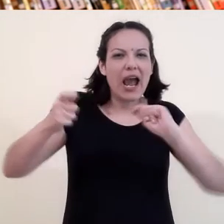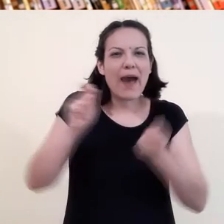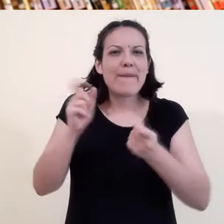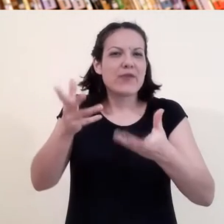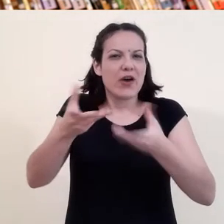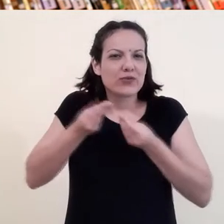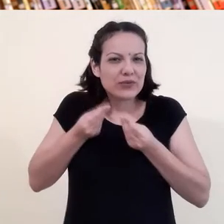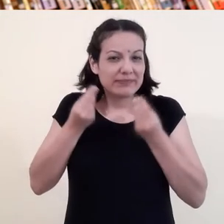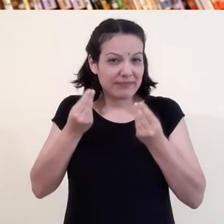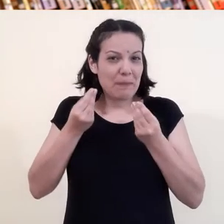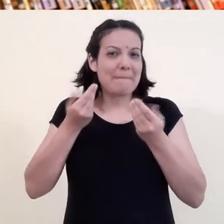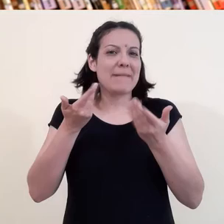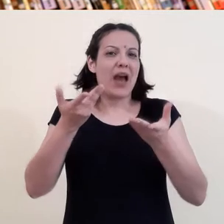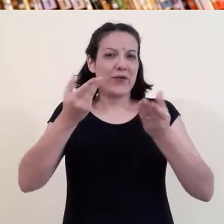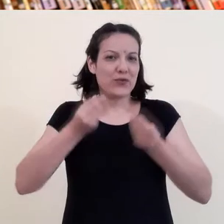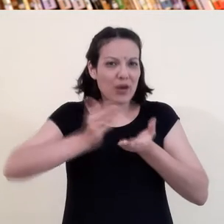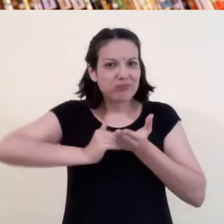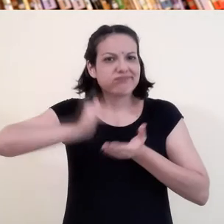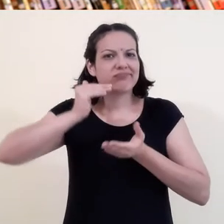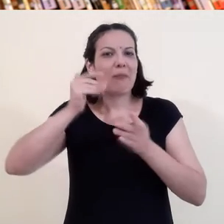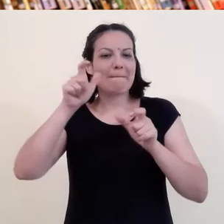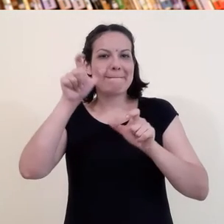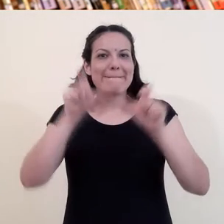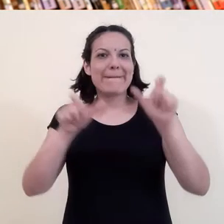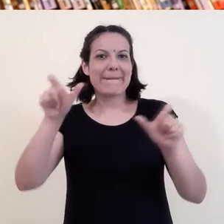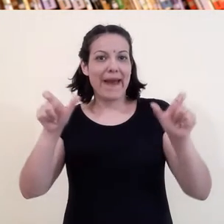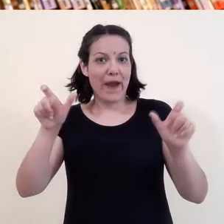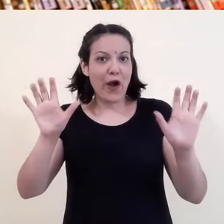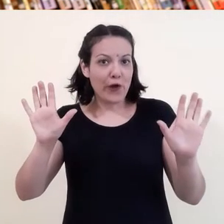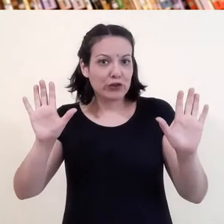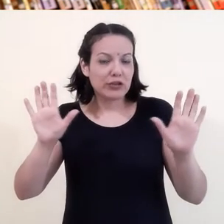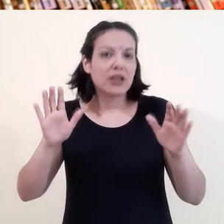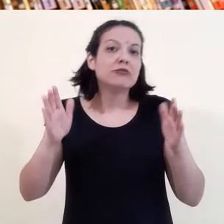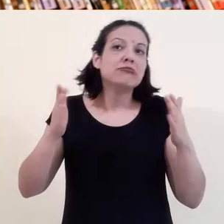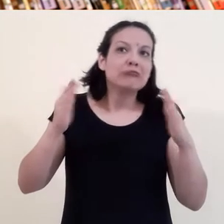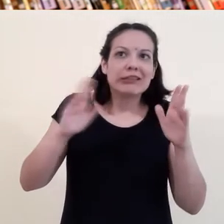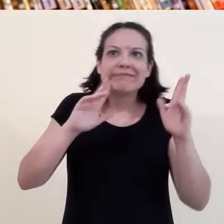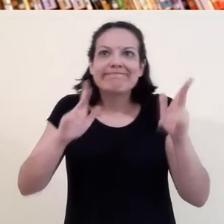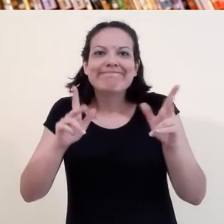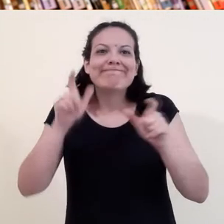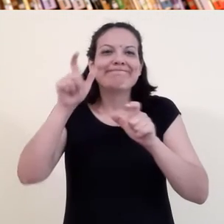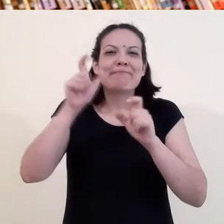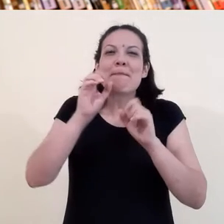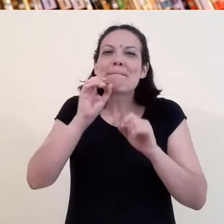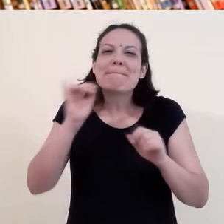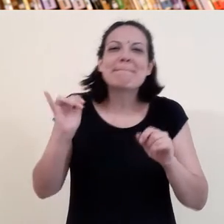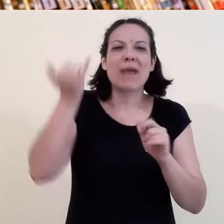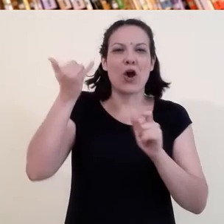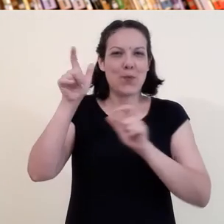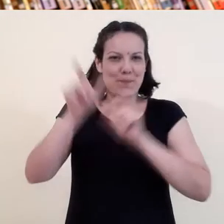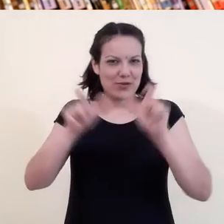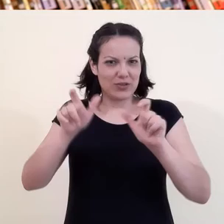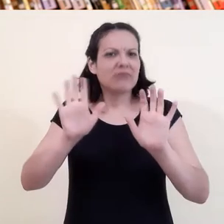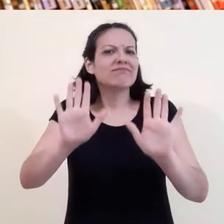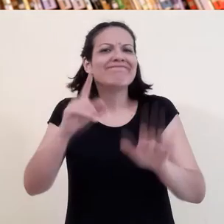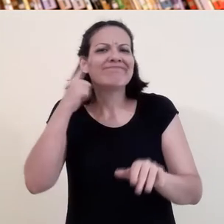ayuda a ser personas. Y si vos querés apurarme un poquito, voy a decir a ser mejor persona, más allá, que no